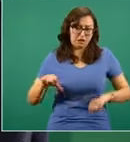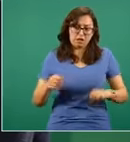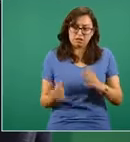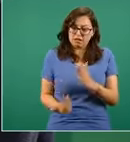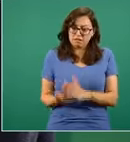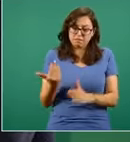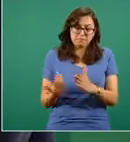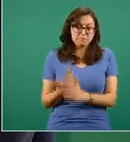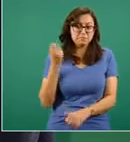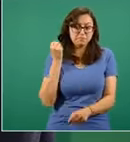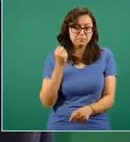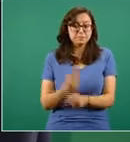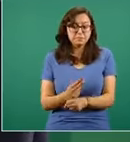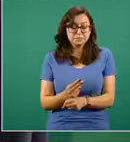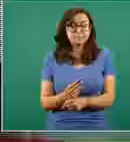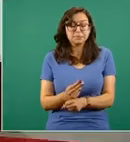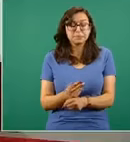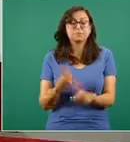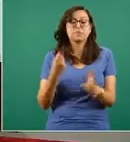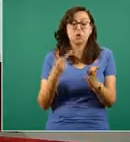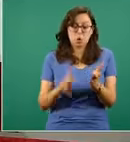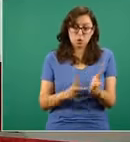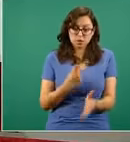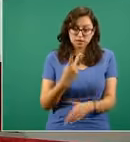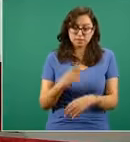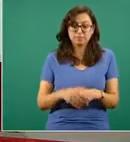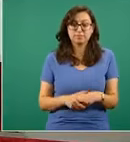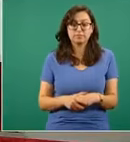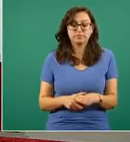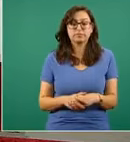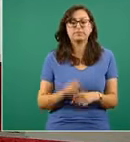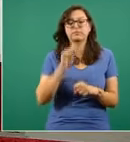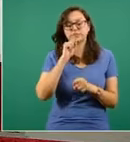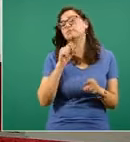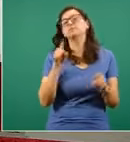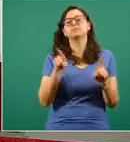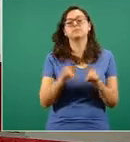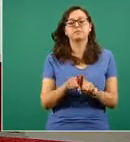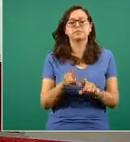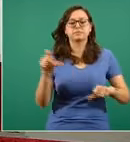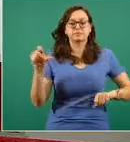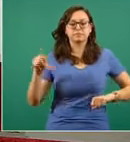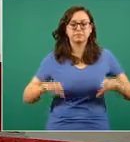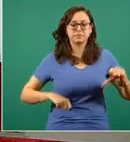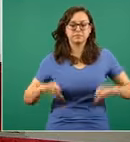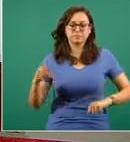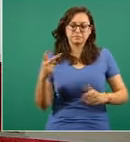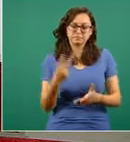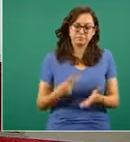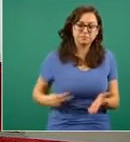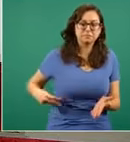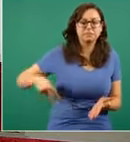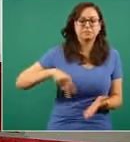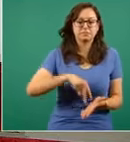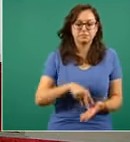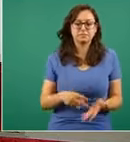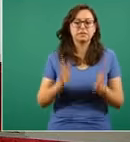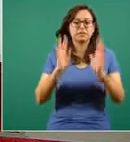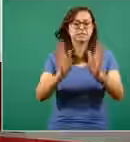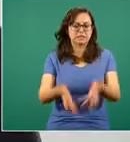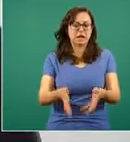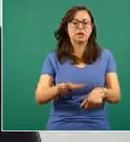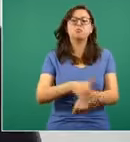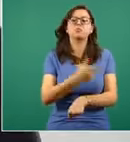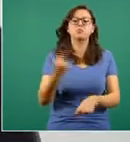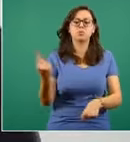conferencia matutina, obviamente ya inició sus actividades de manera presencial y esto lo pudo hacer precisamente por